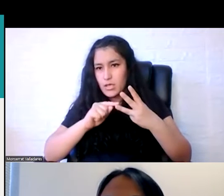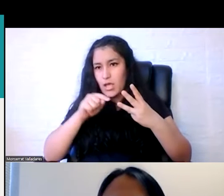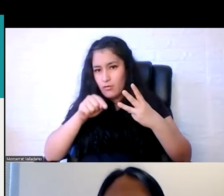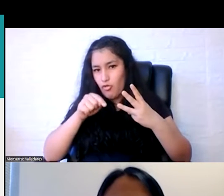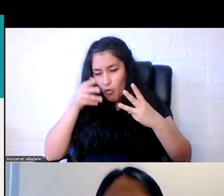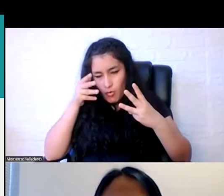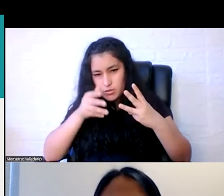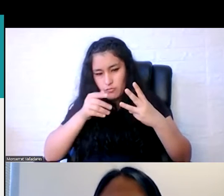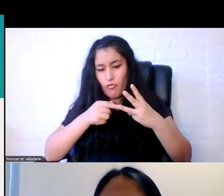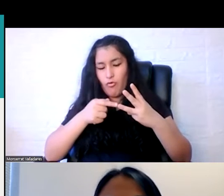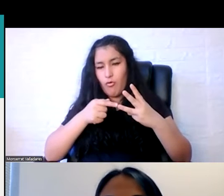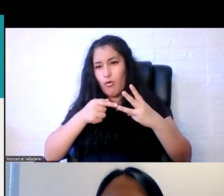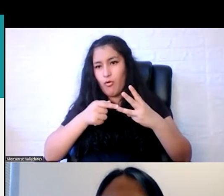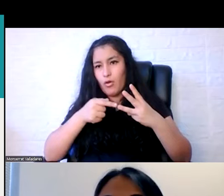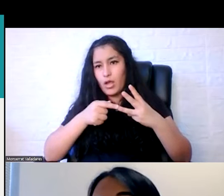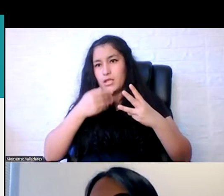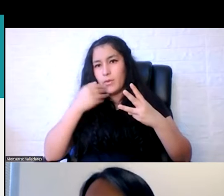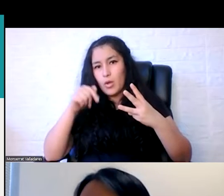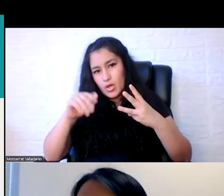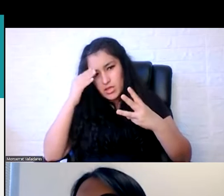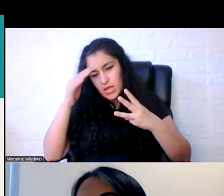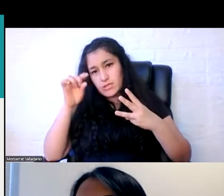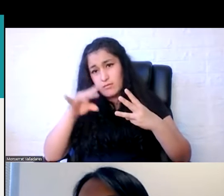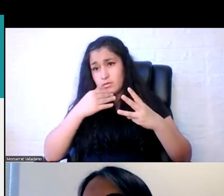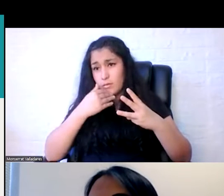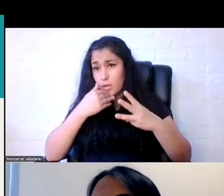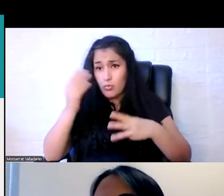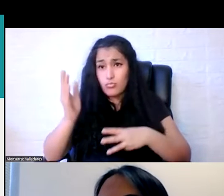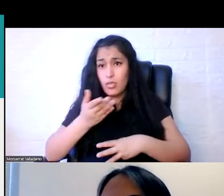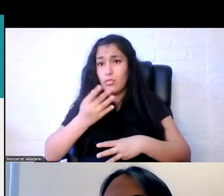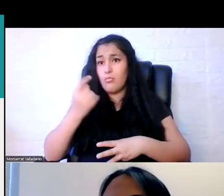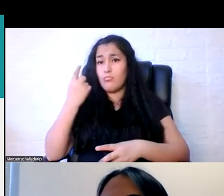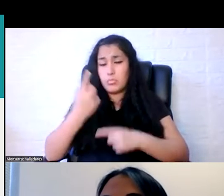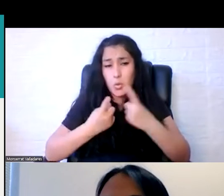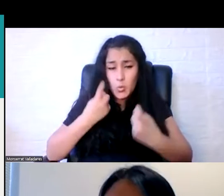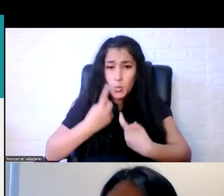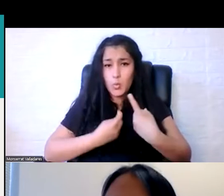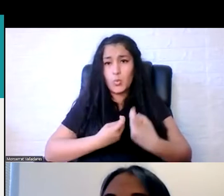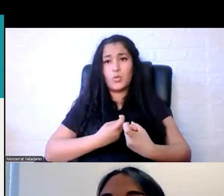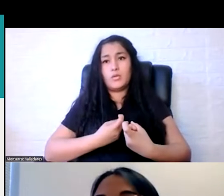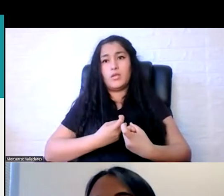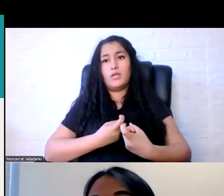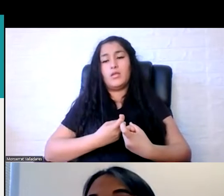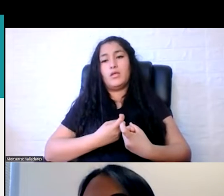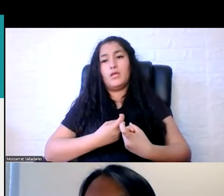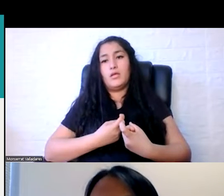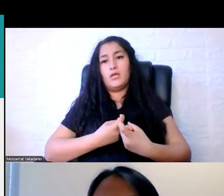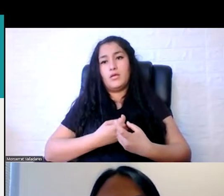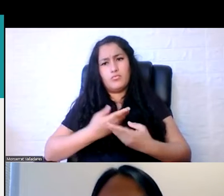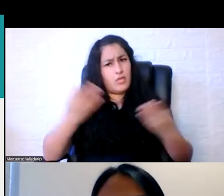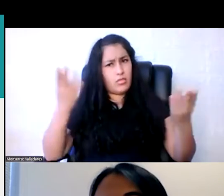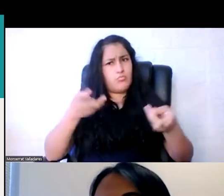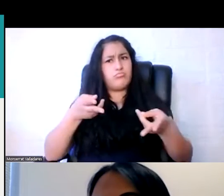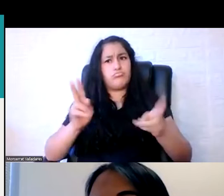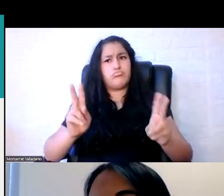discusión en la que hoy día estamos, ¿no? ¿Qué significa? Y las preguntas que me suscita finalmente vuestra pregunta, ¿no? ¿Qué